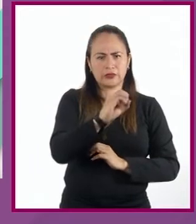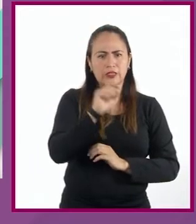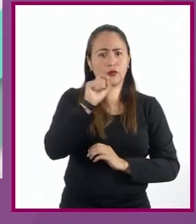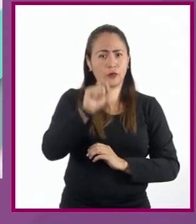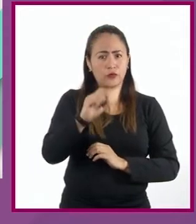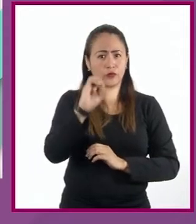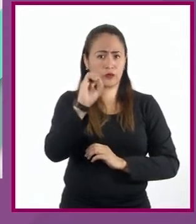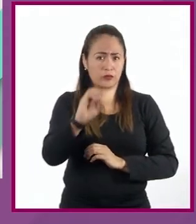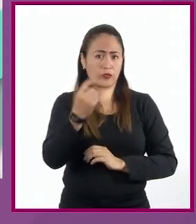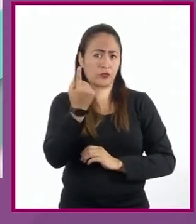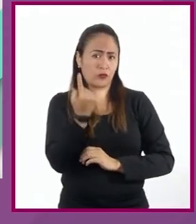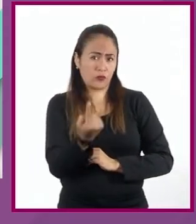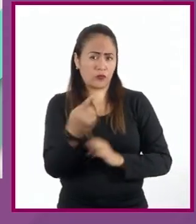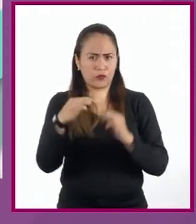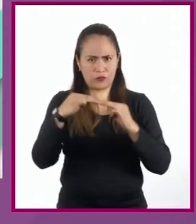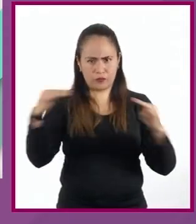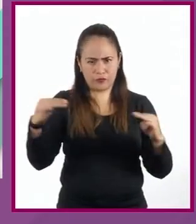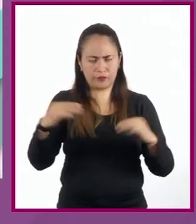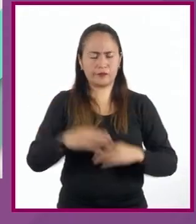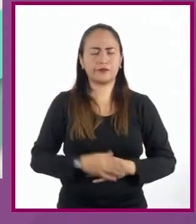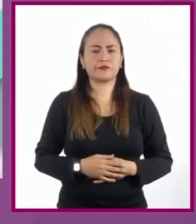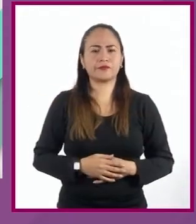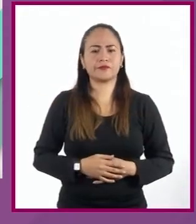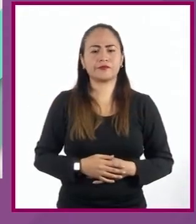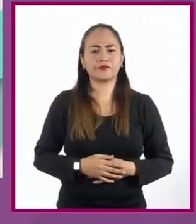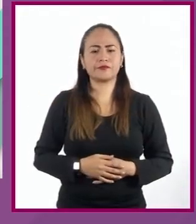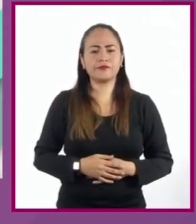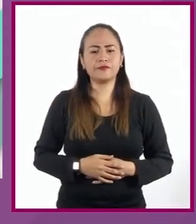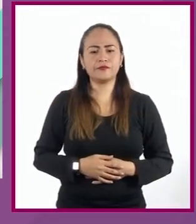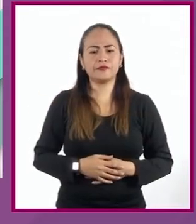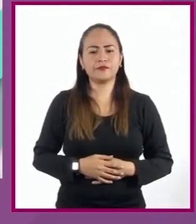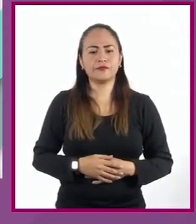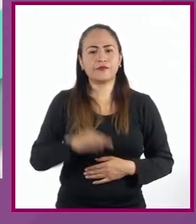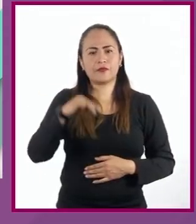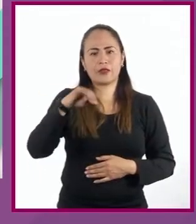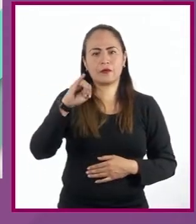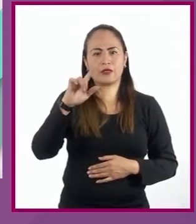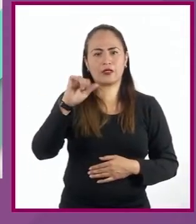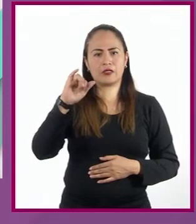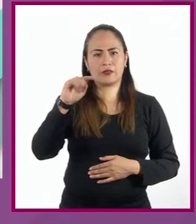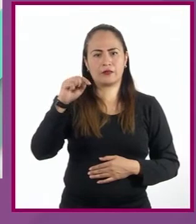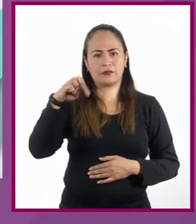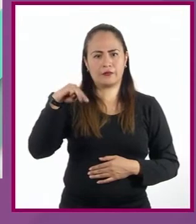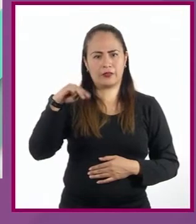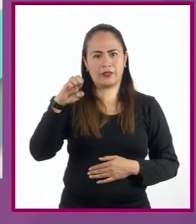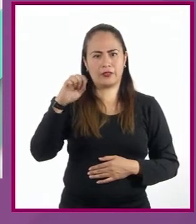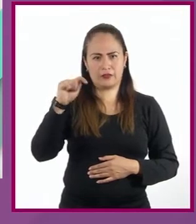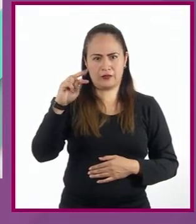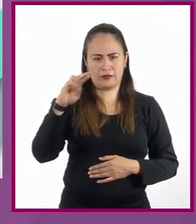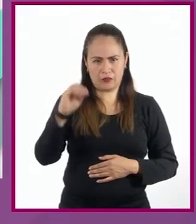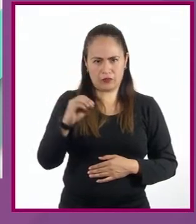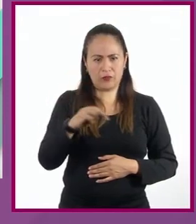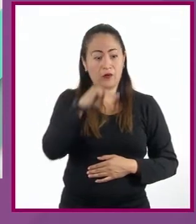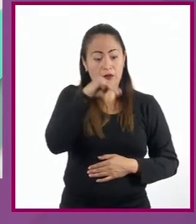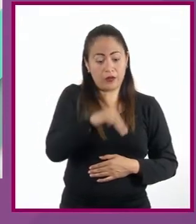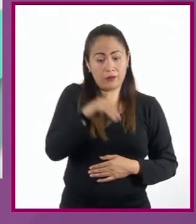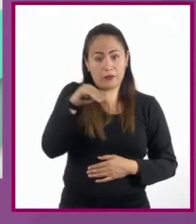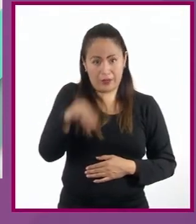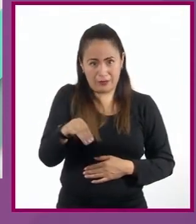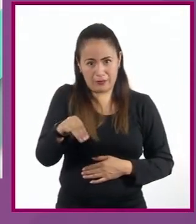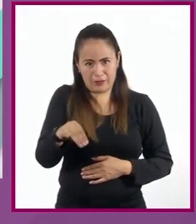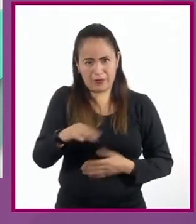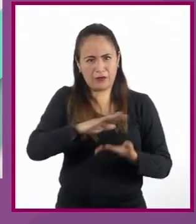es decir, 0.01 metros. El milímetro se abrevia MM